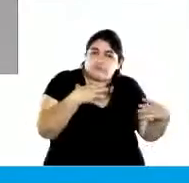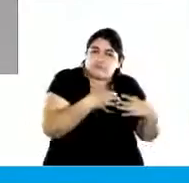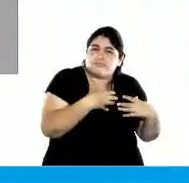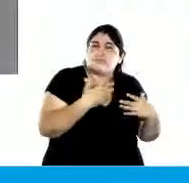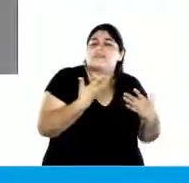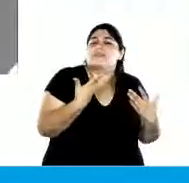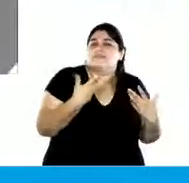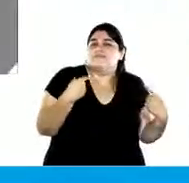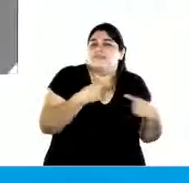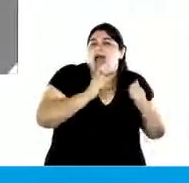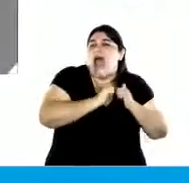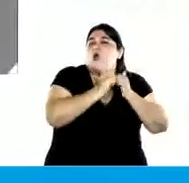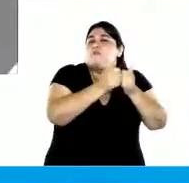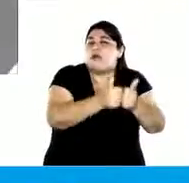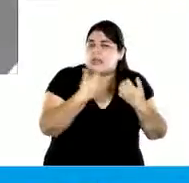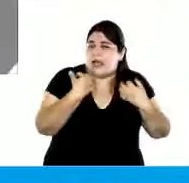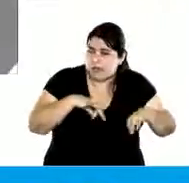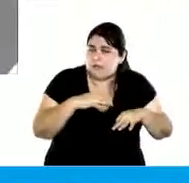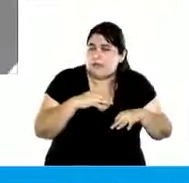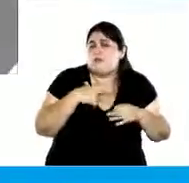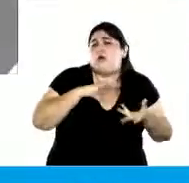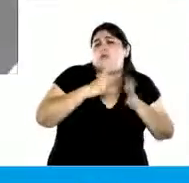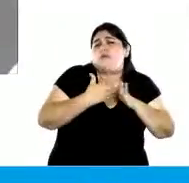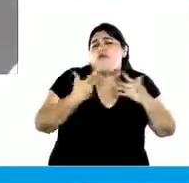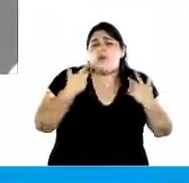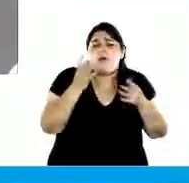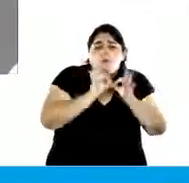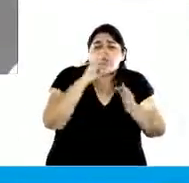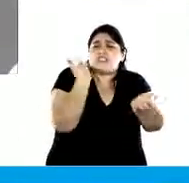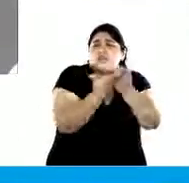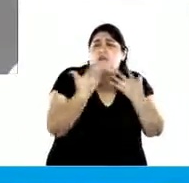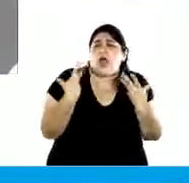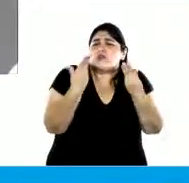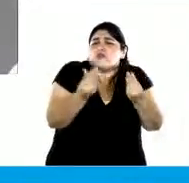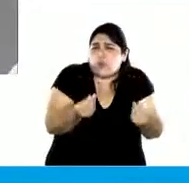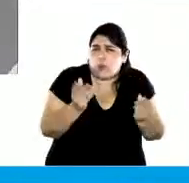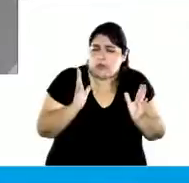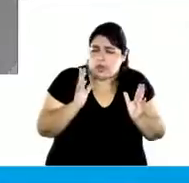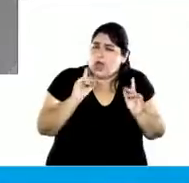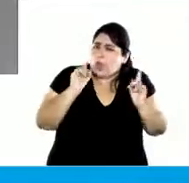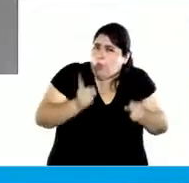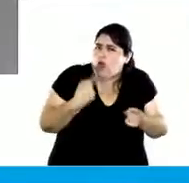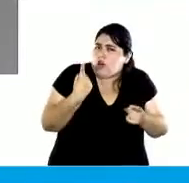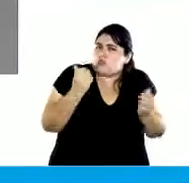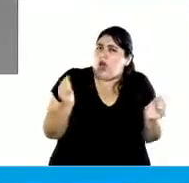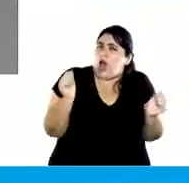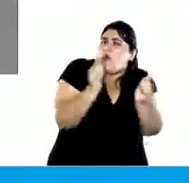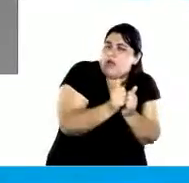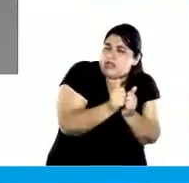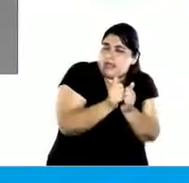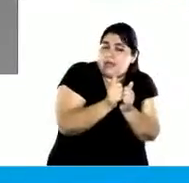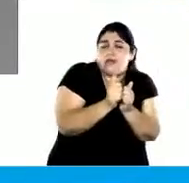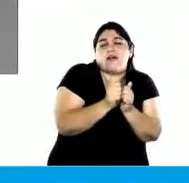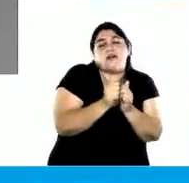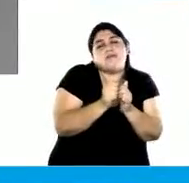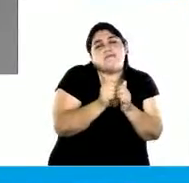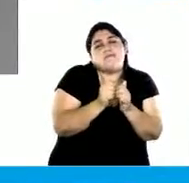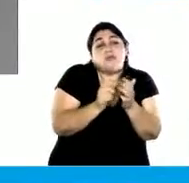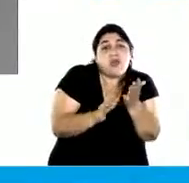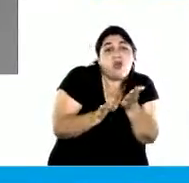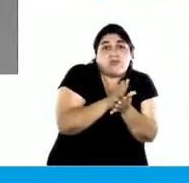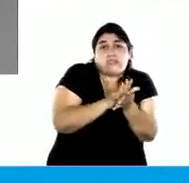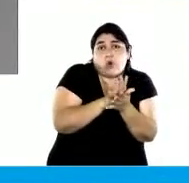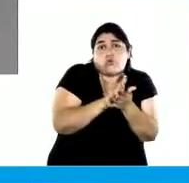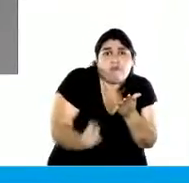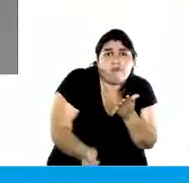porque creemos que es un paliativo, como bien dije al principio, es una ayuda y por lo tanto la vamos a acompañar, pero sin lugar a dudas creemos que esto no va a arreglar